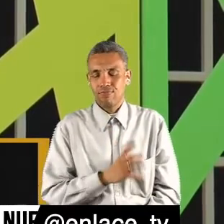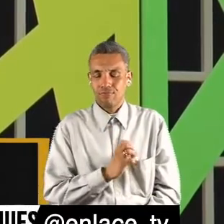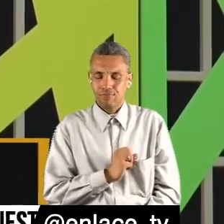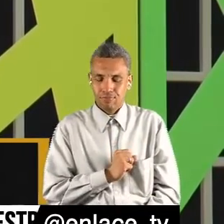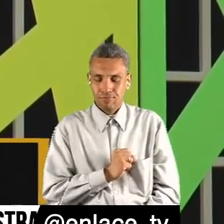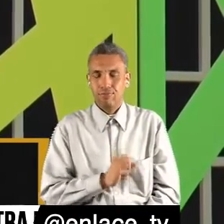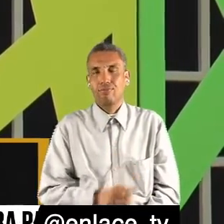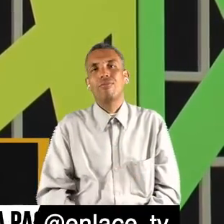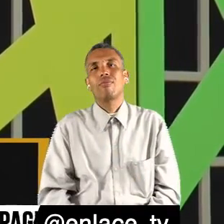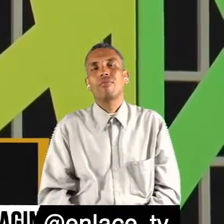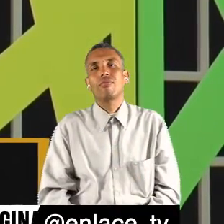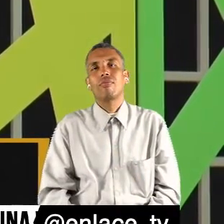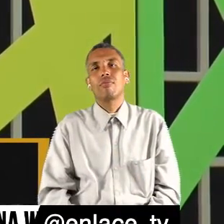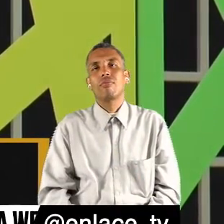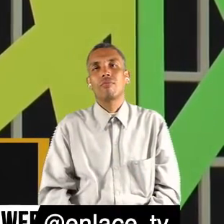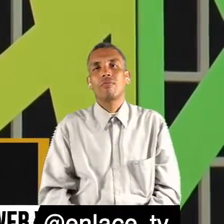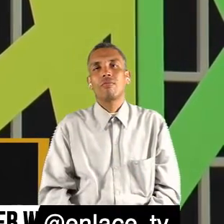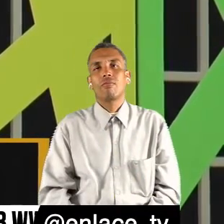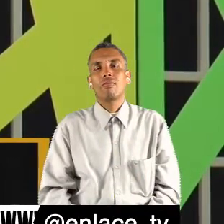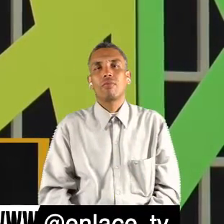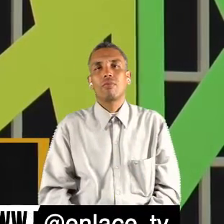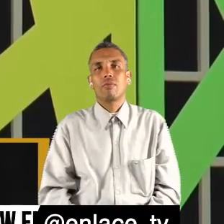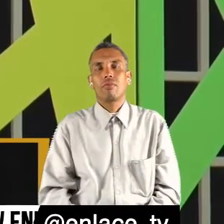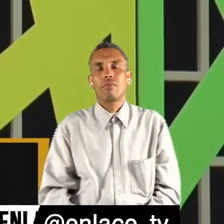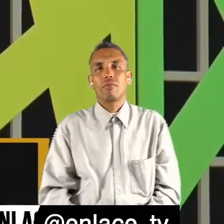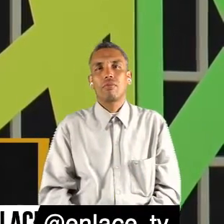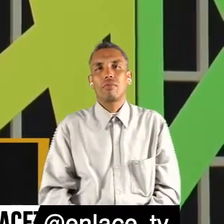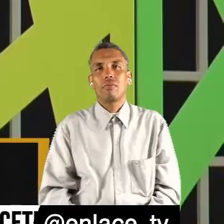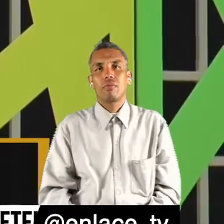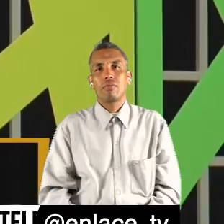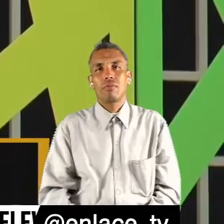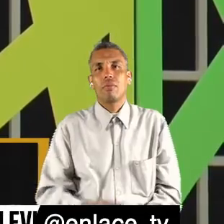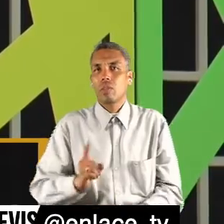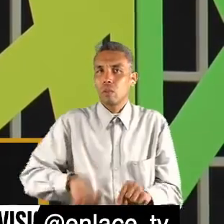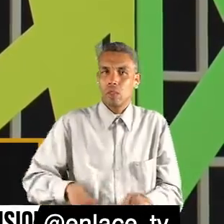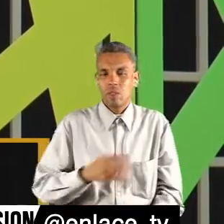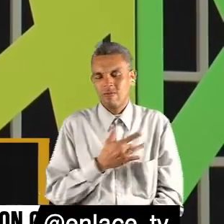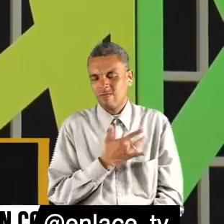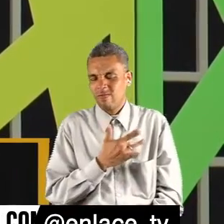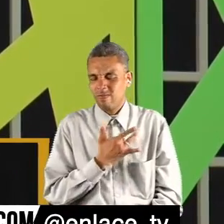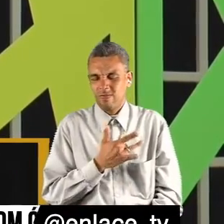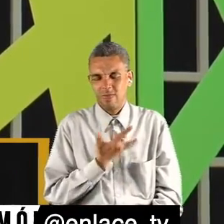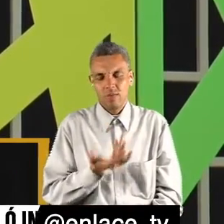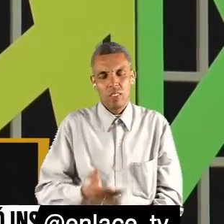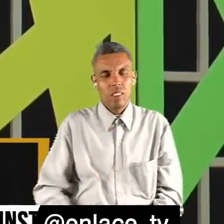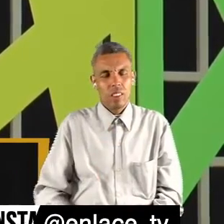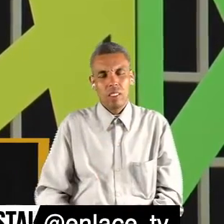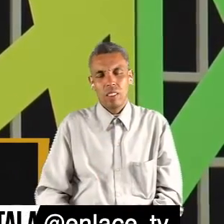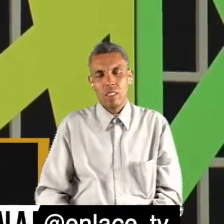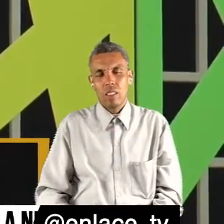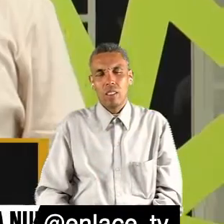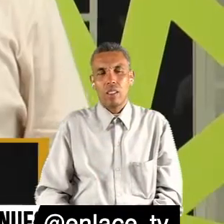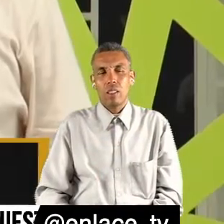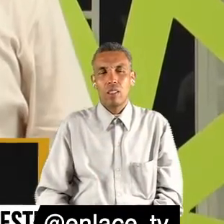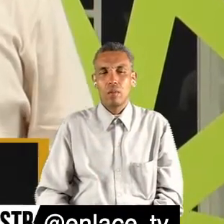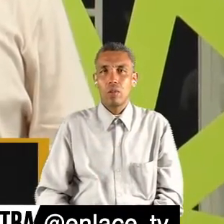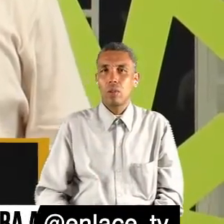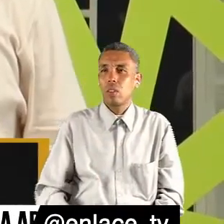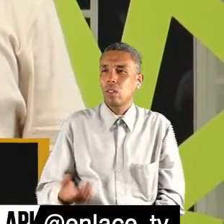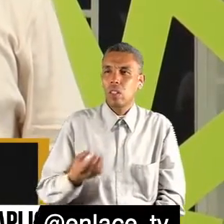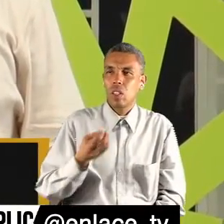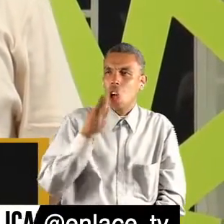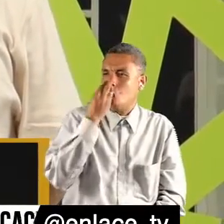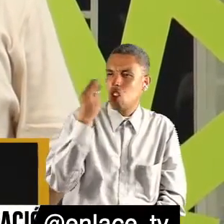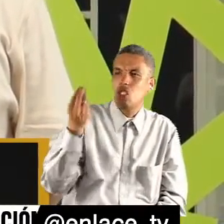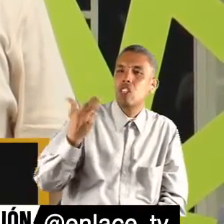que uno no puede dejar crecer, que es el sentirse menospreciado. El